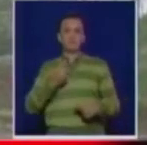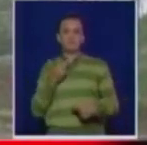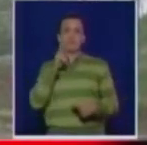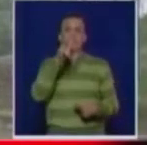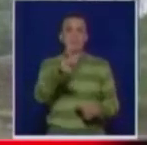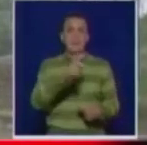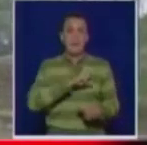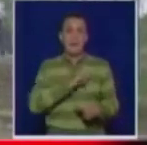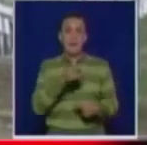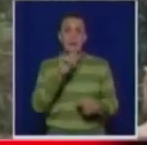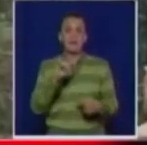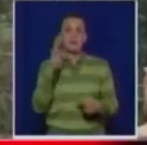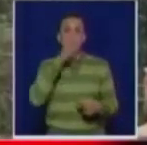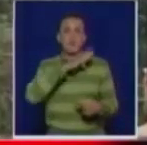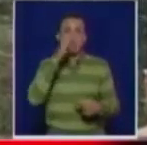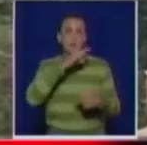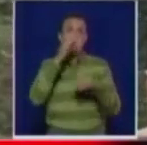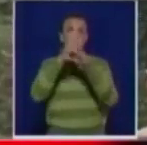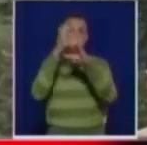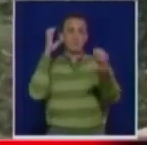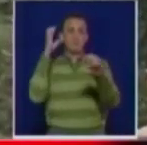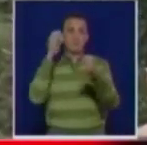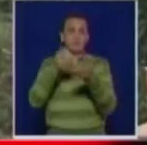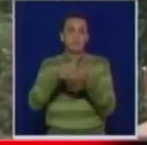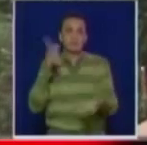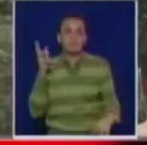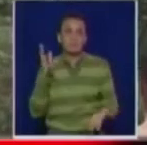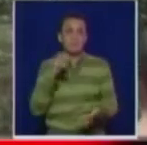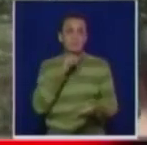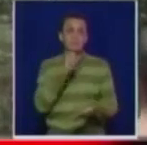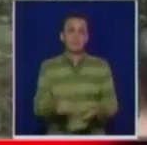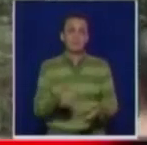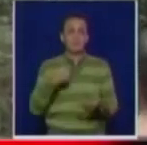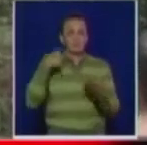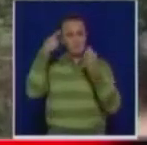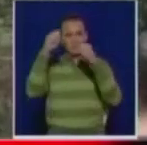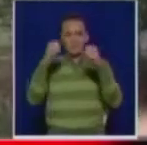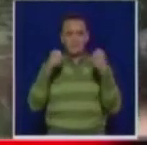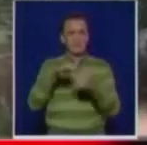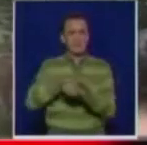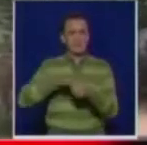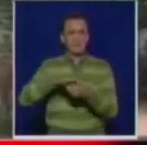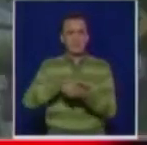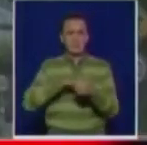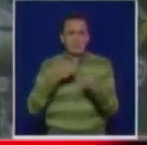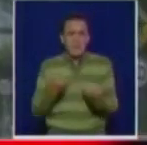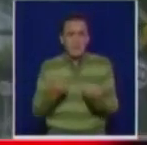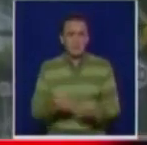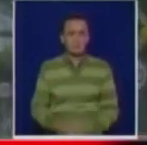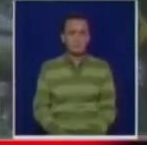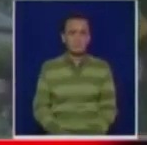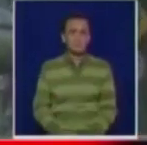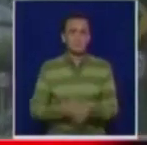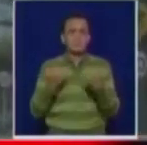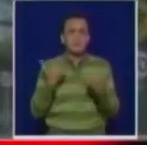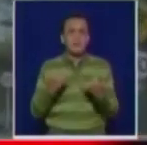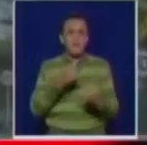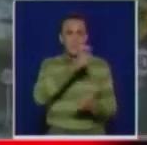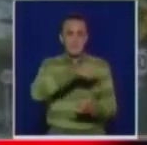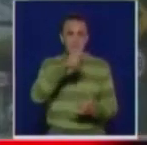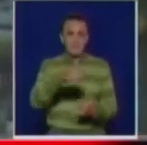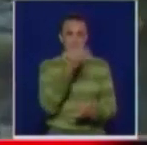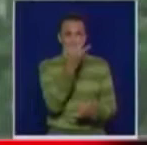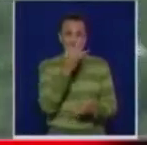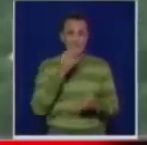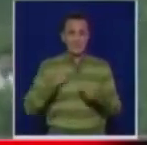encuentra mucho transporte, el transporte es caro y no está preocupante la situación aquí en este momento. A esta hora los tres heridos permanecen